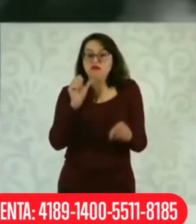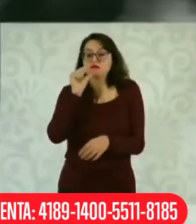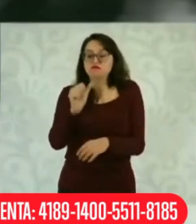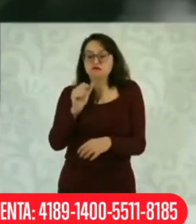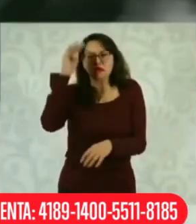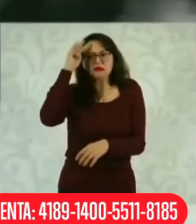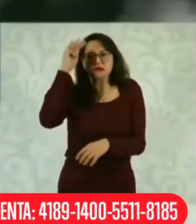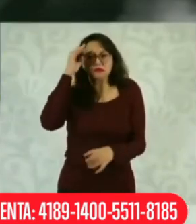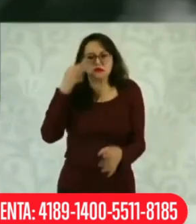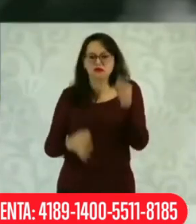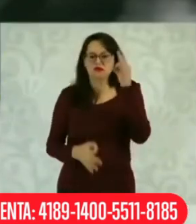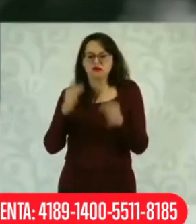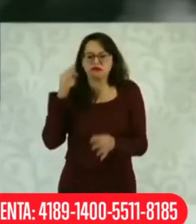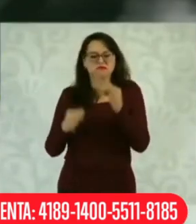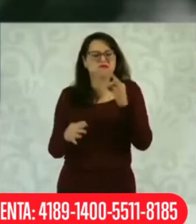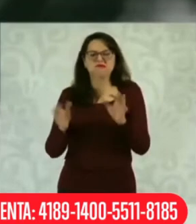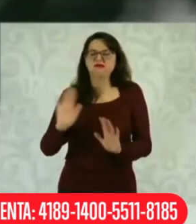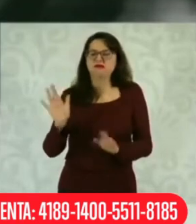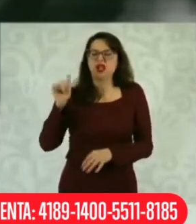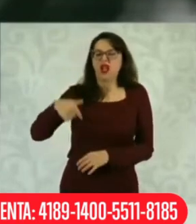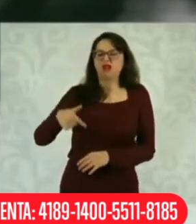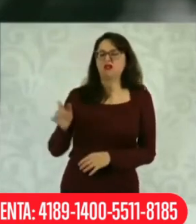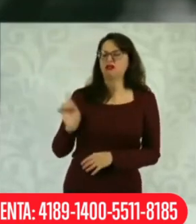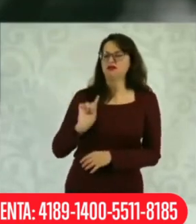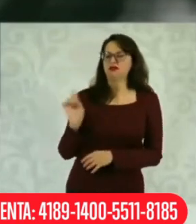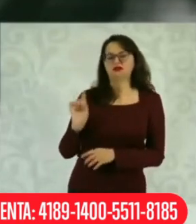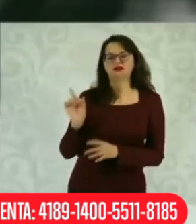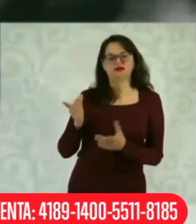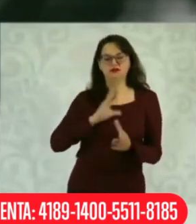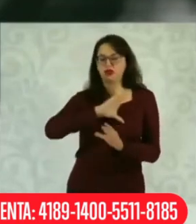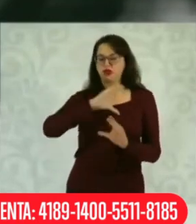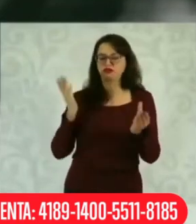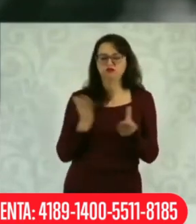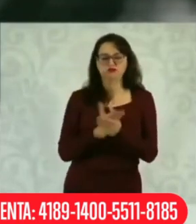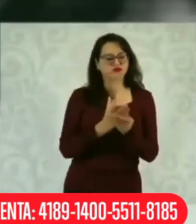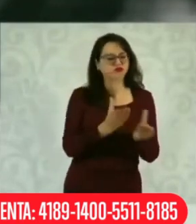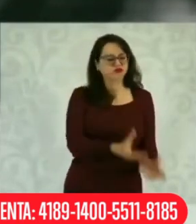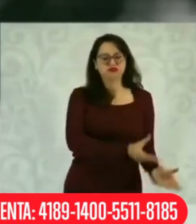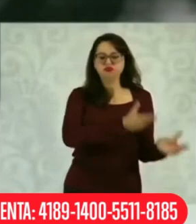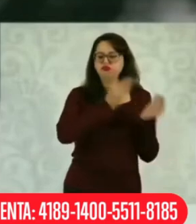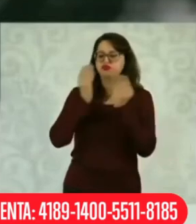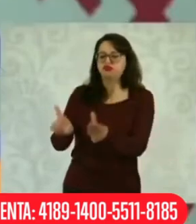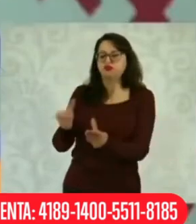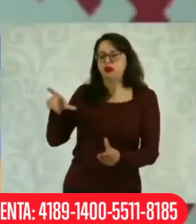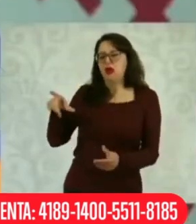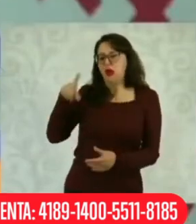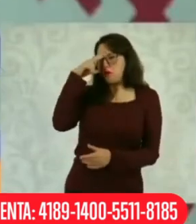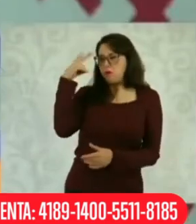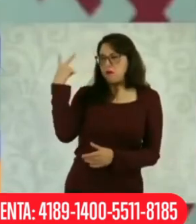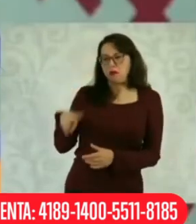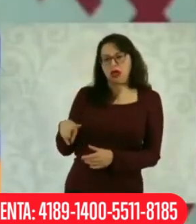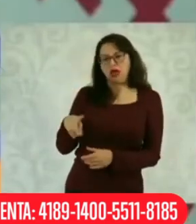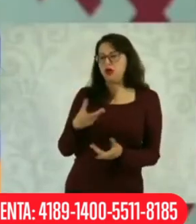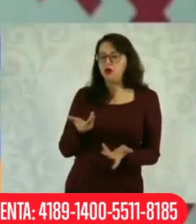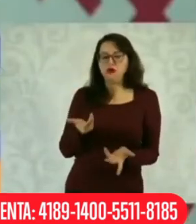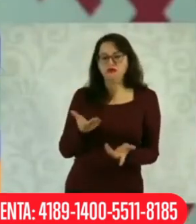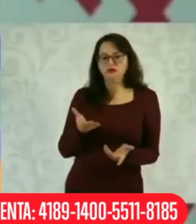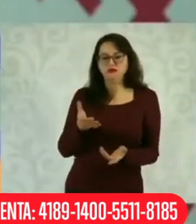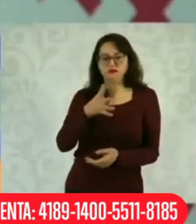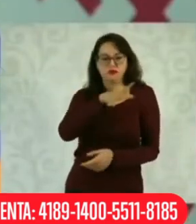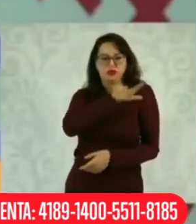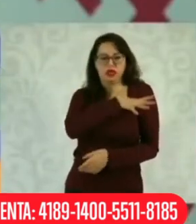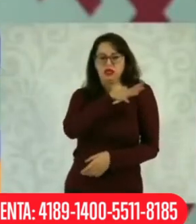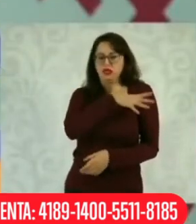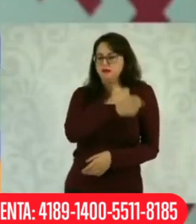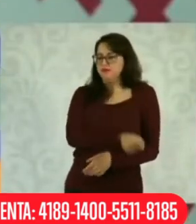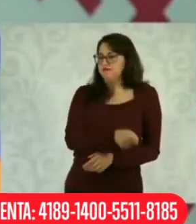acción y envió toda la documentación que tenía de ese expediente al gobierno de México, y si el